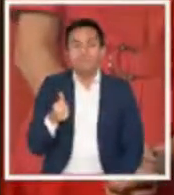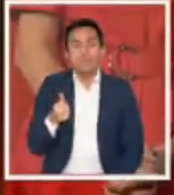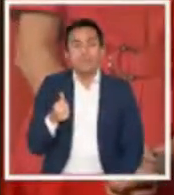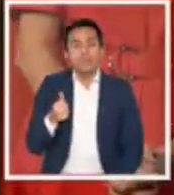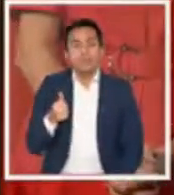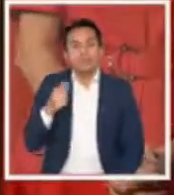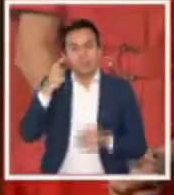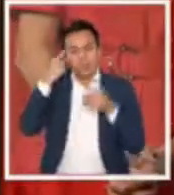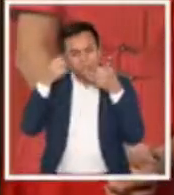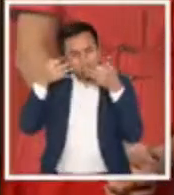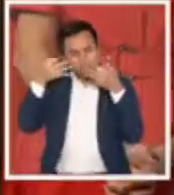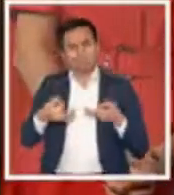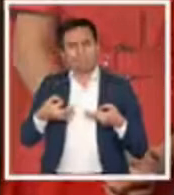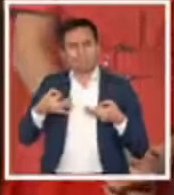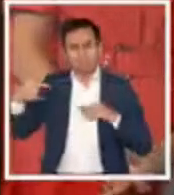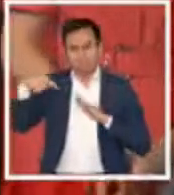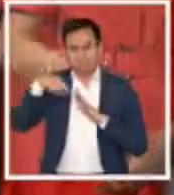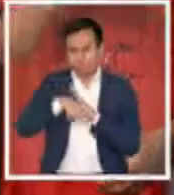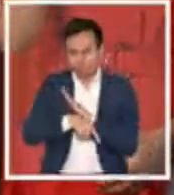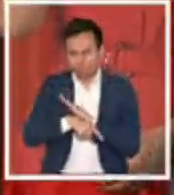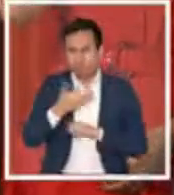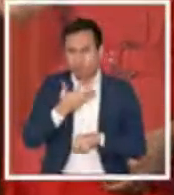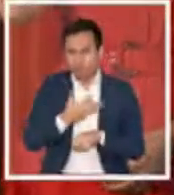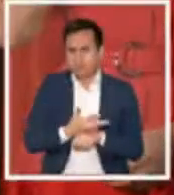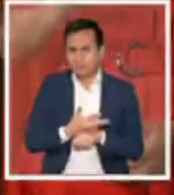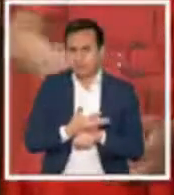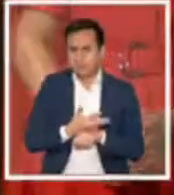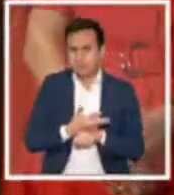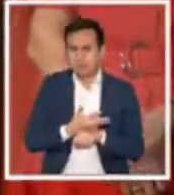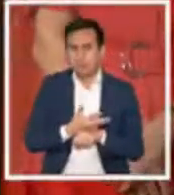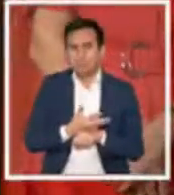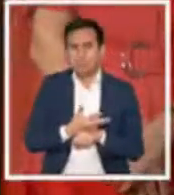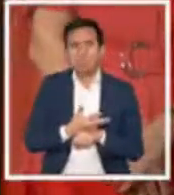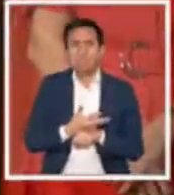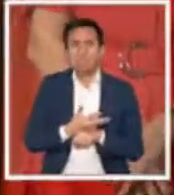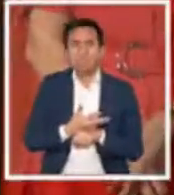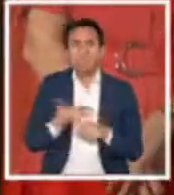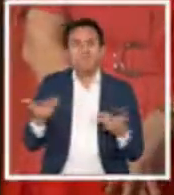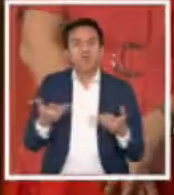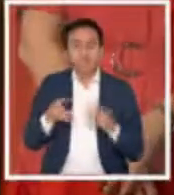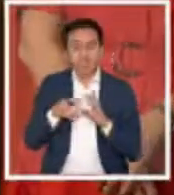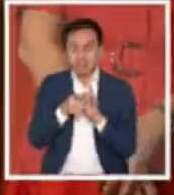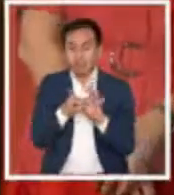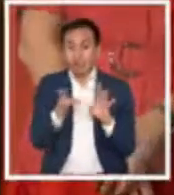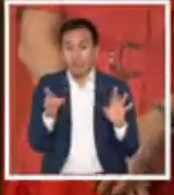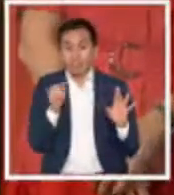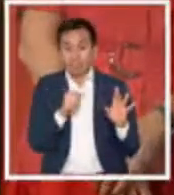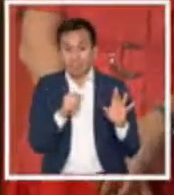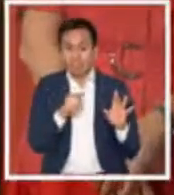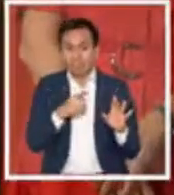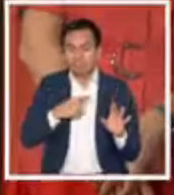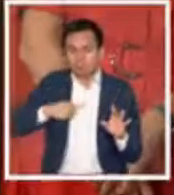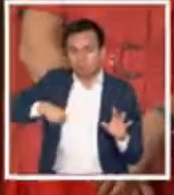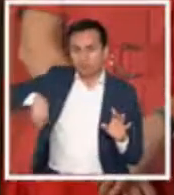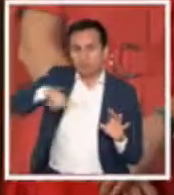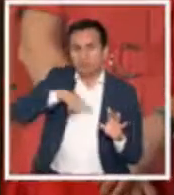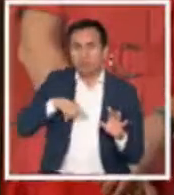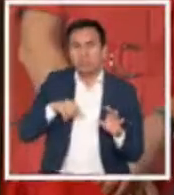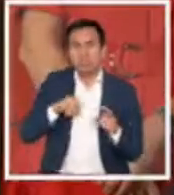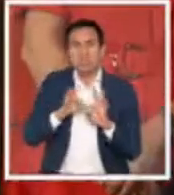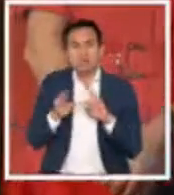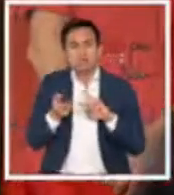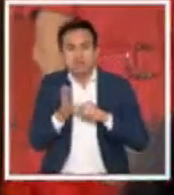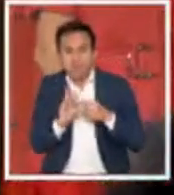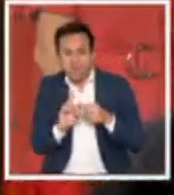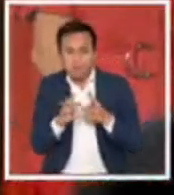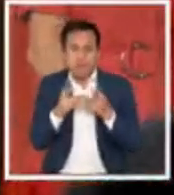la convicción profunda de que es a través de la democracia como tenemos que resolver